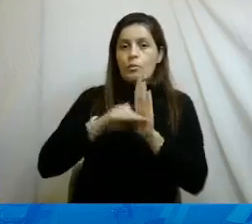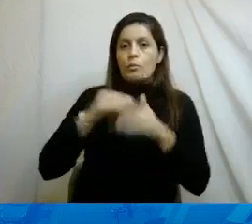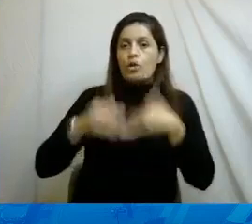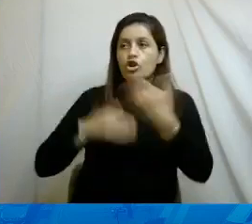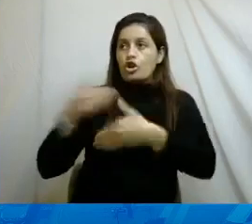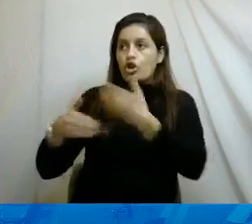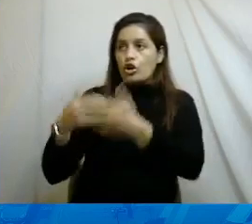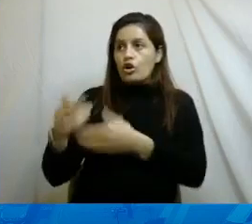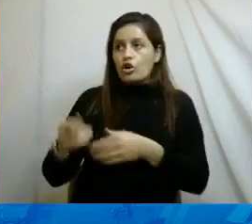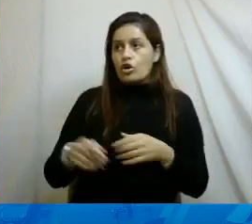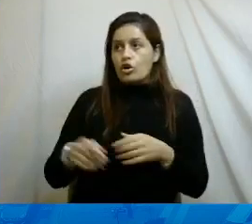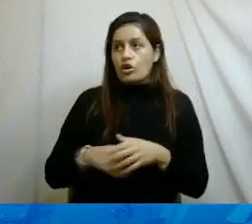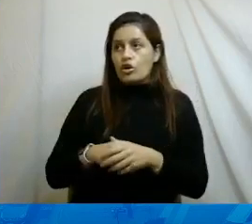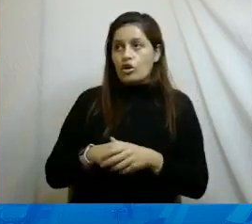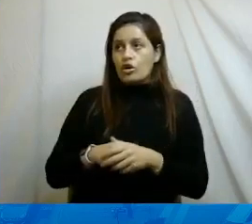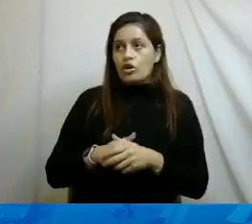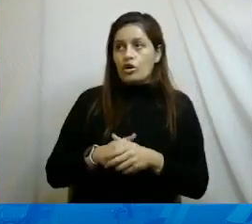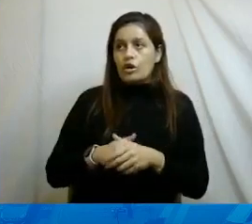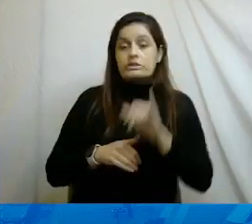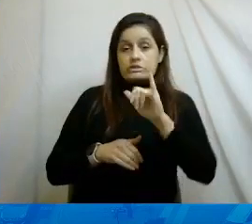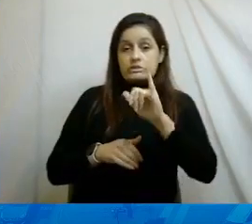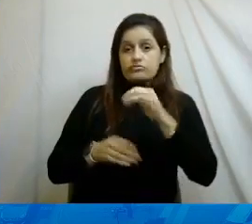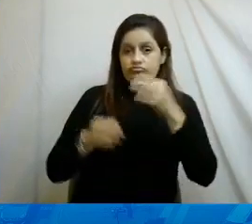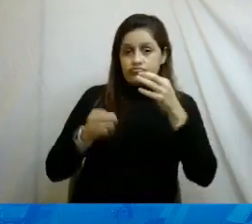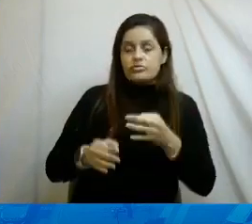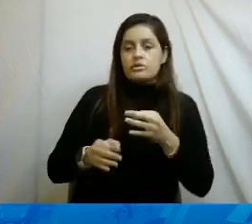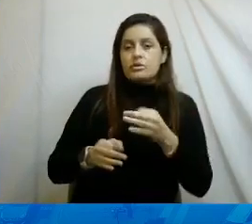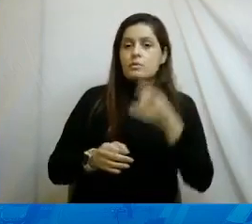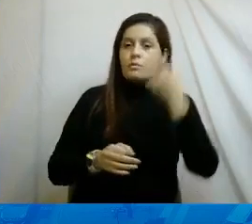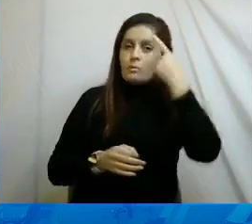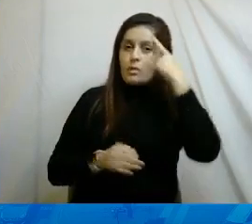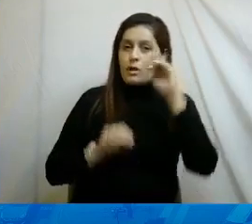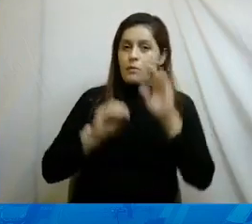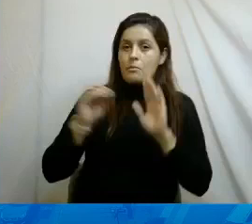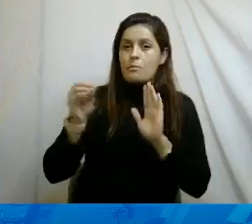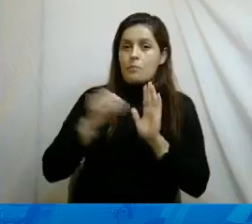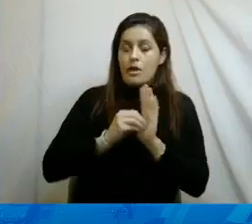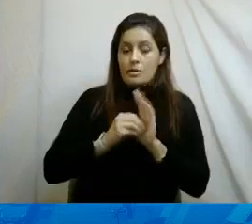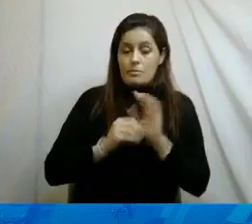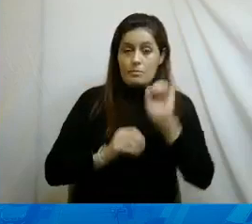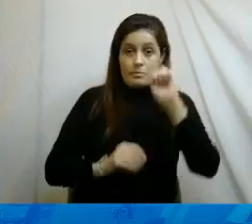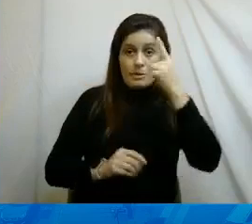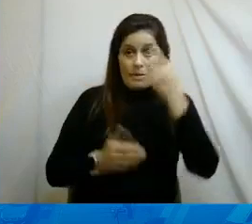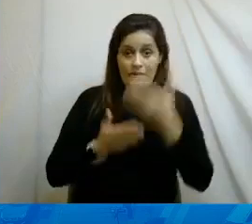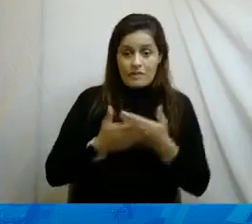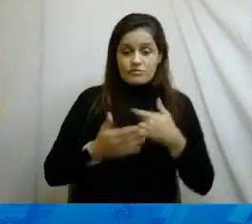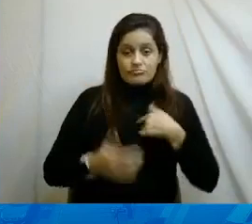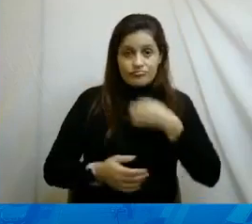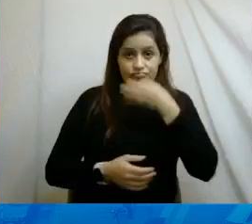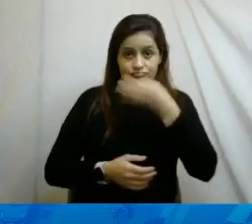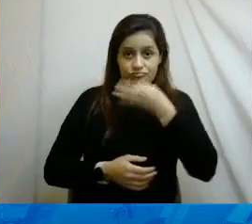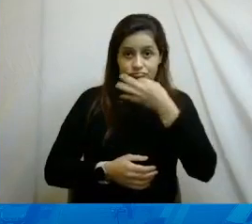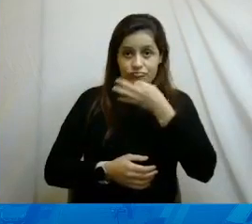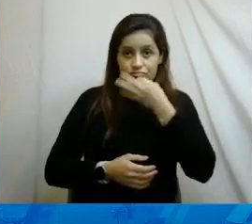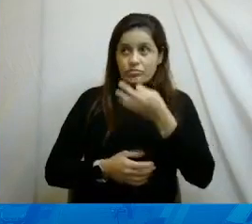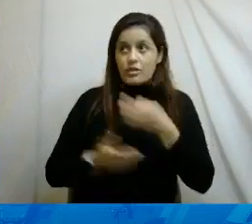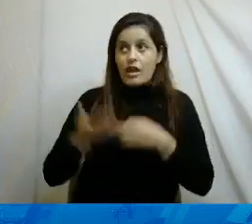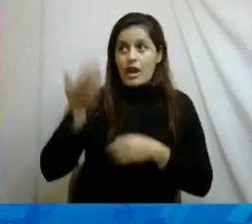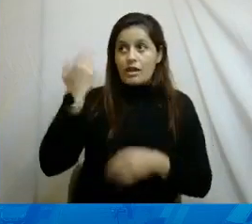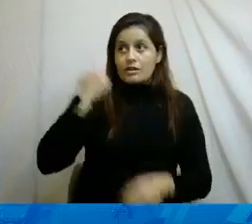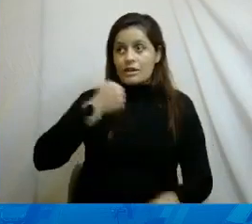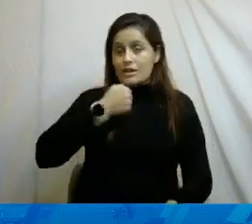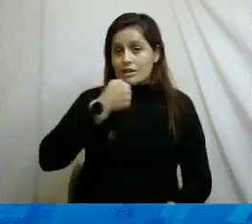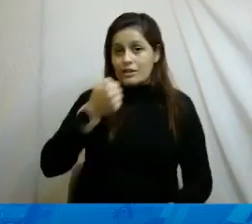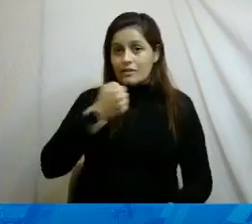totalmente celebrable y efectivo. Más, la primera intervención que yo tuve en este consejo, a propósito de la entrevista que dio la alcaldesa en